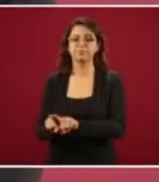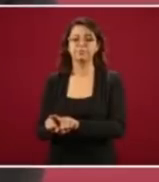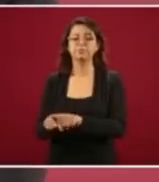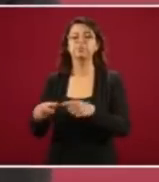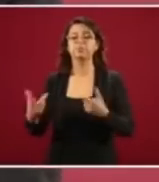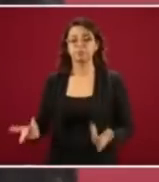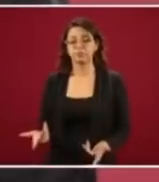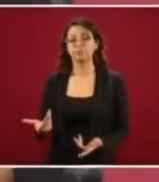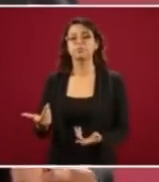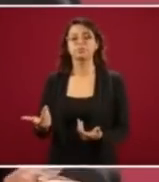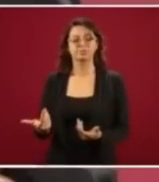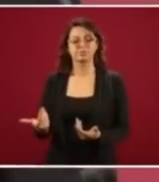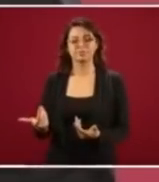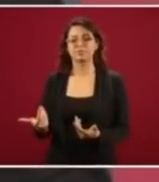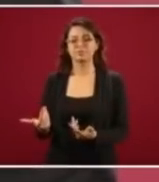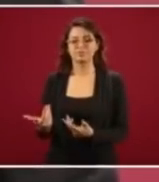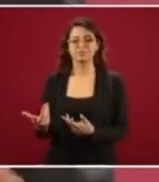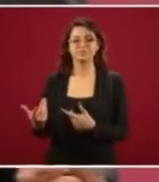hay también